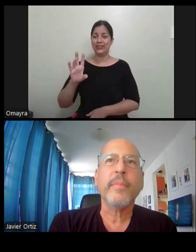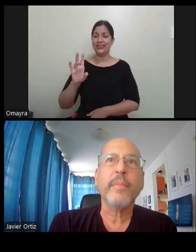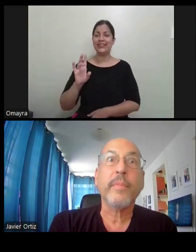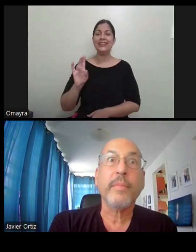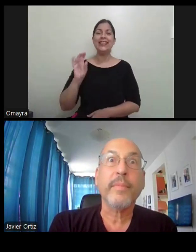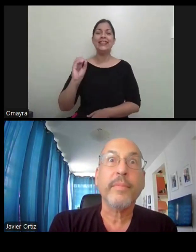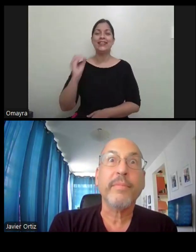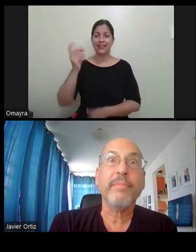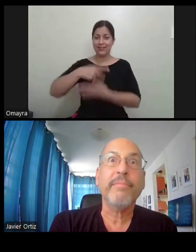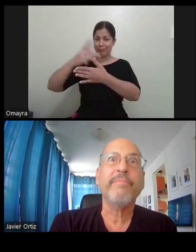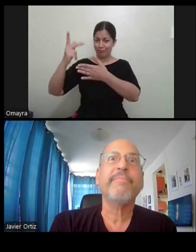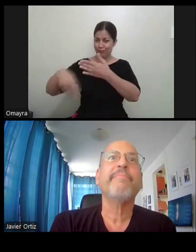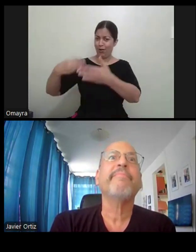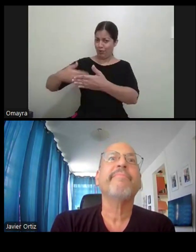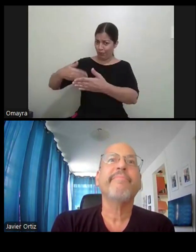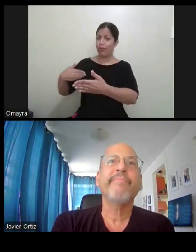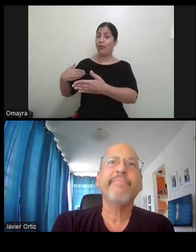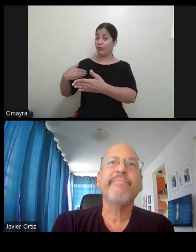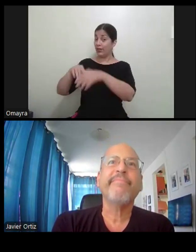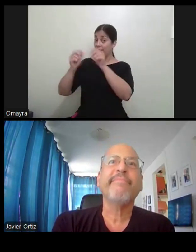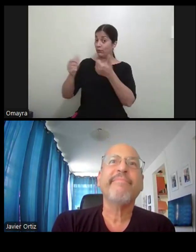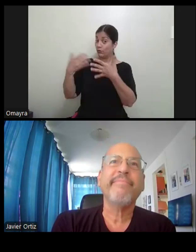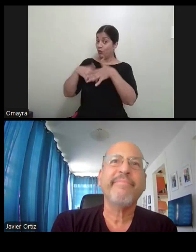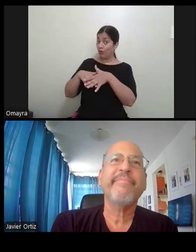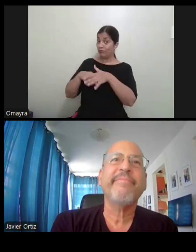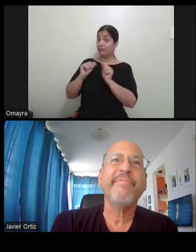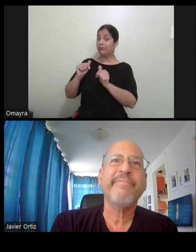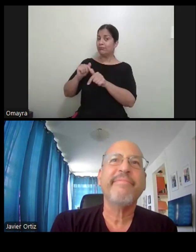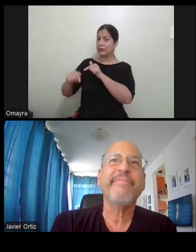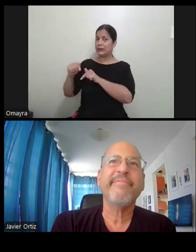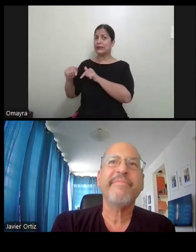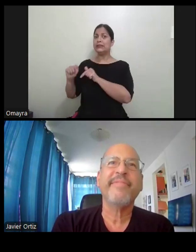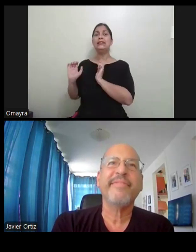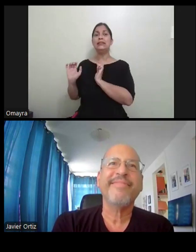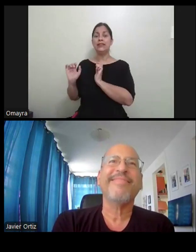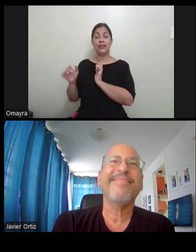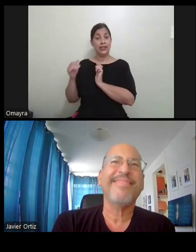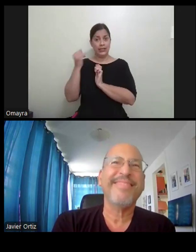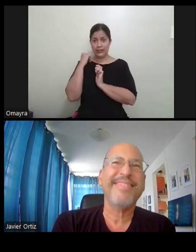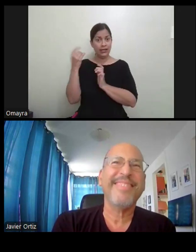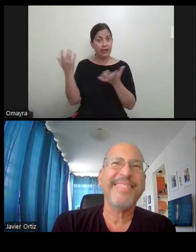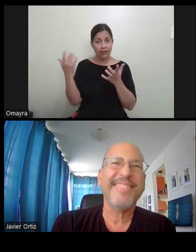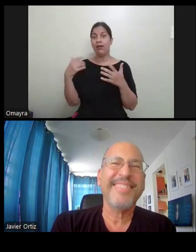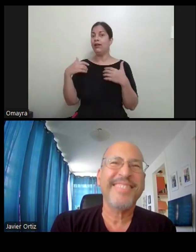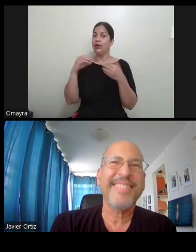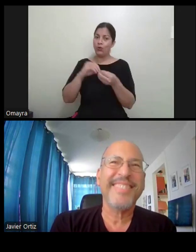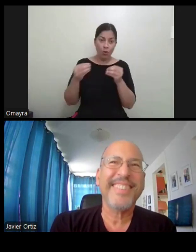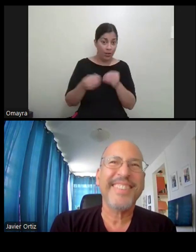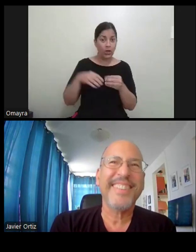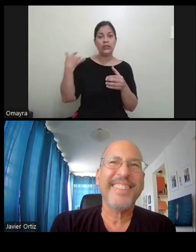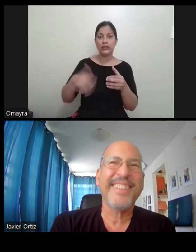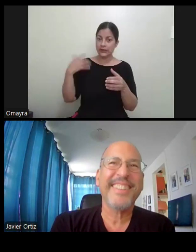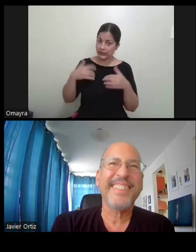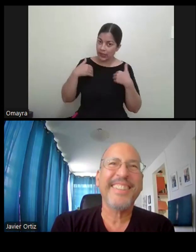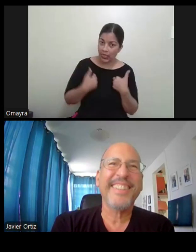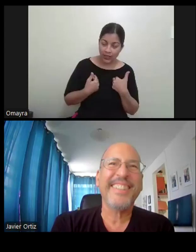670 episodios anteriores de Artefusión. Sí, mira, si uno se cansa nada más que de decir el número, imagínate